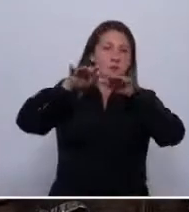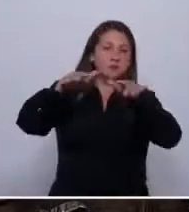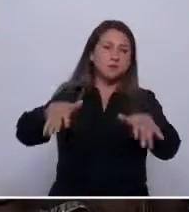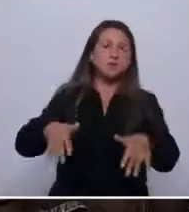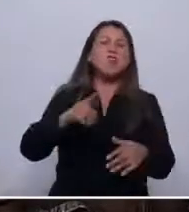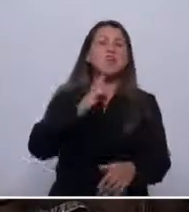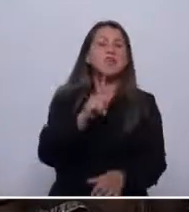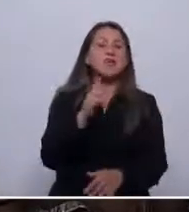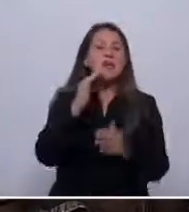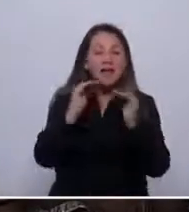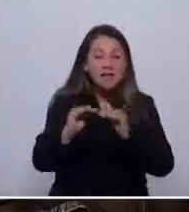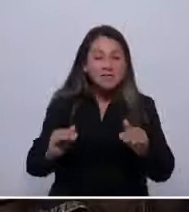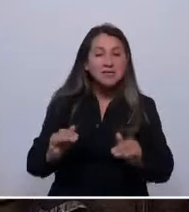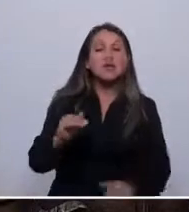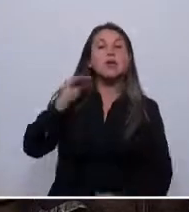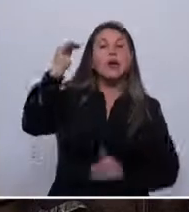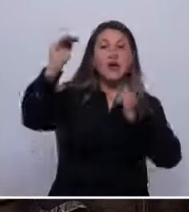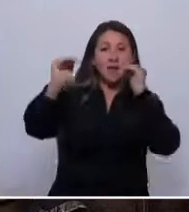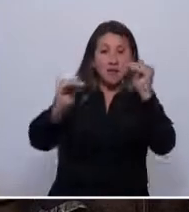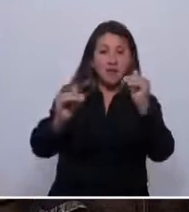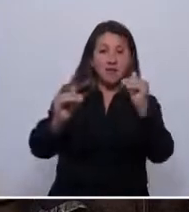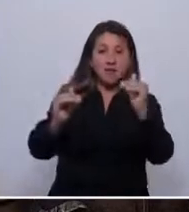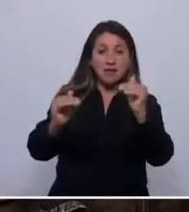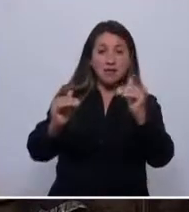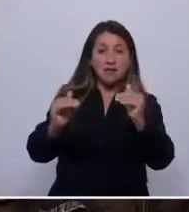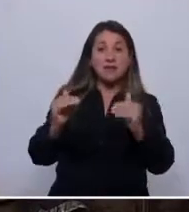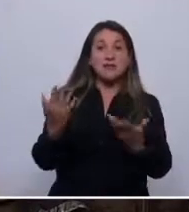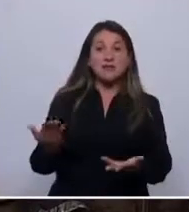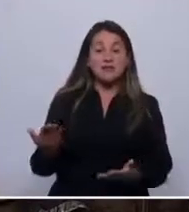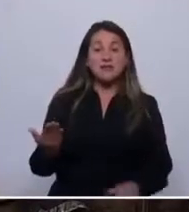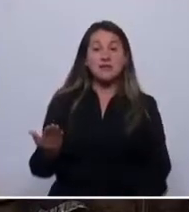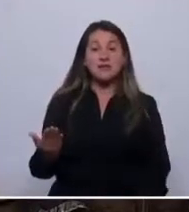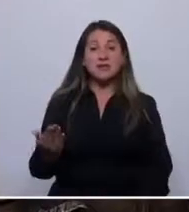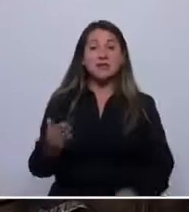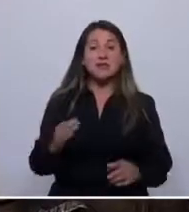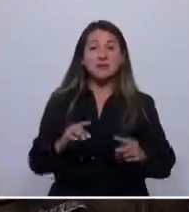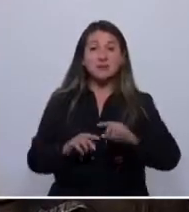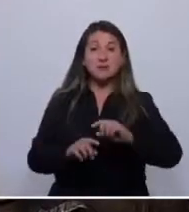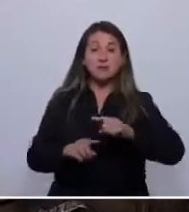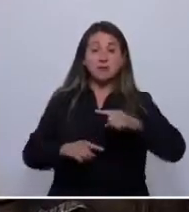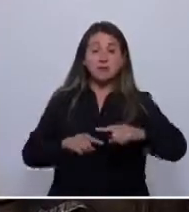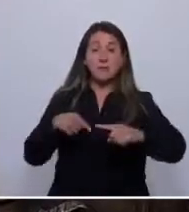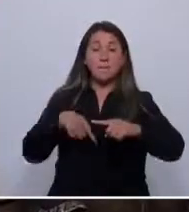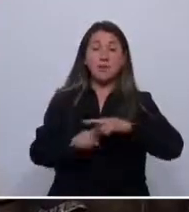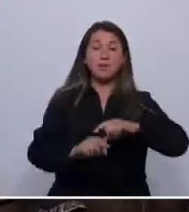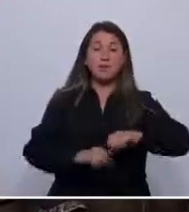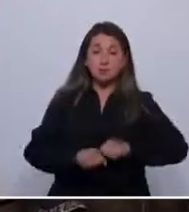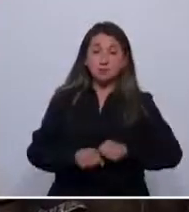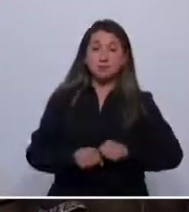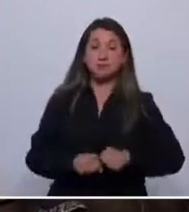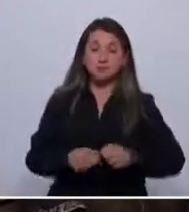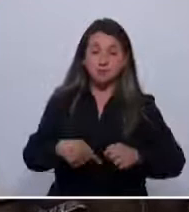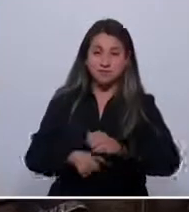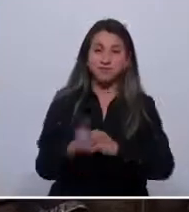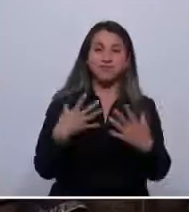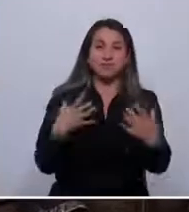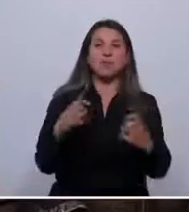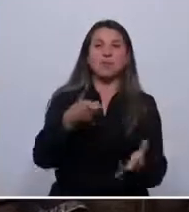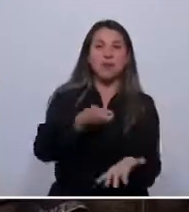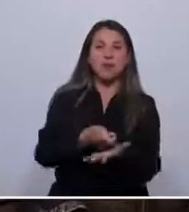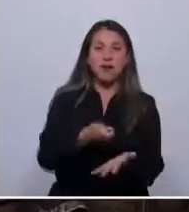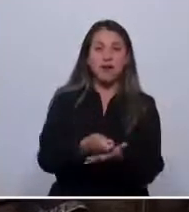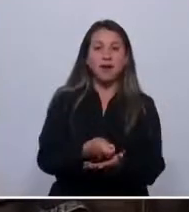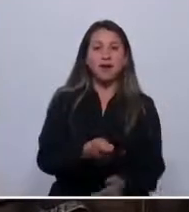chicos. Si los críos Valentina fueron los que soltaron los torniquetes, ¿o no? Yo no quiero recordar con